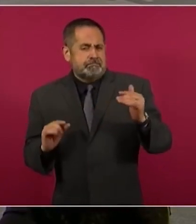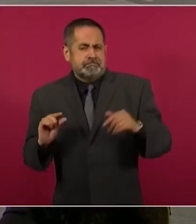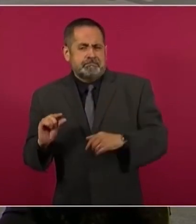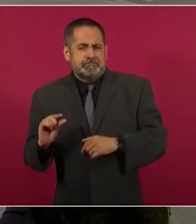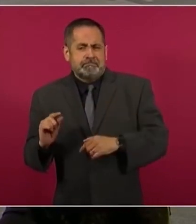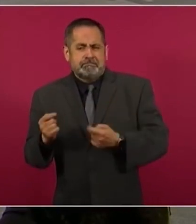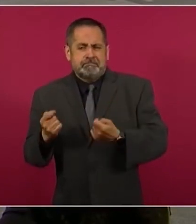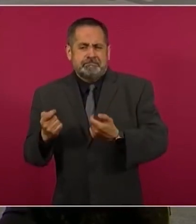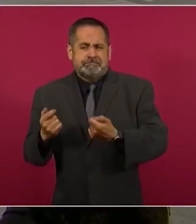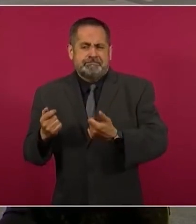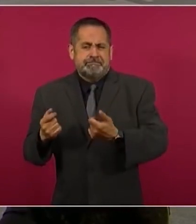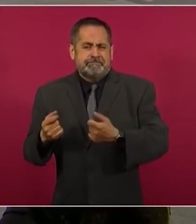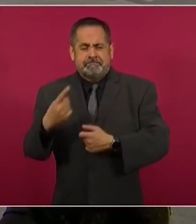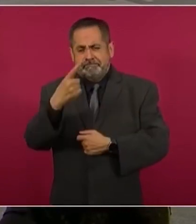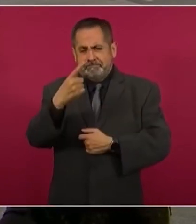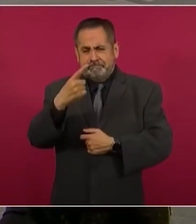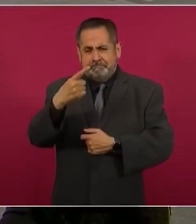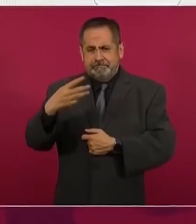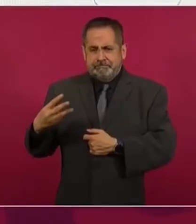un tercio.